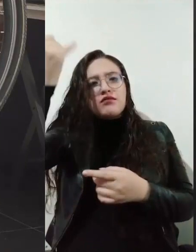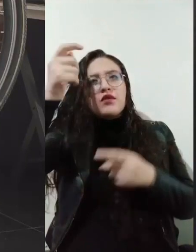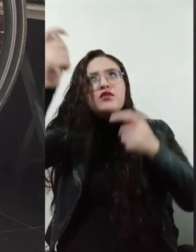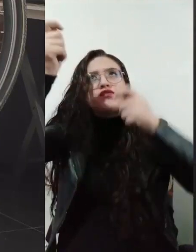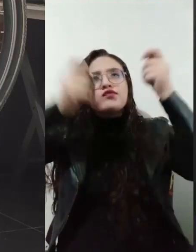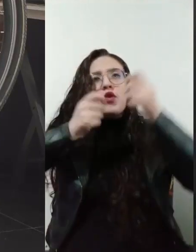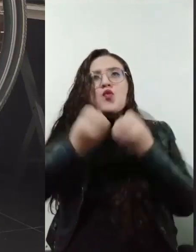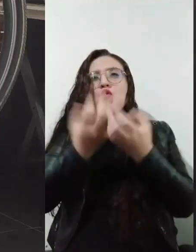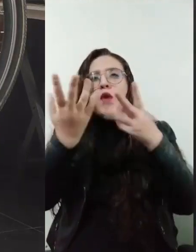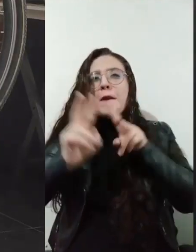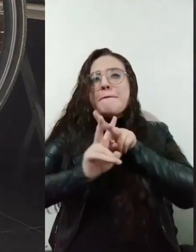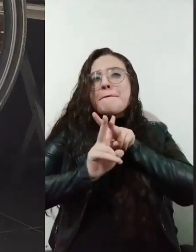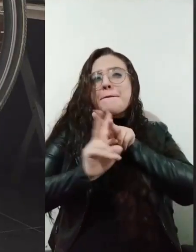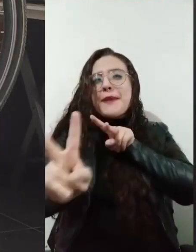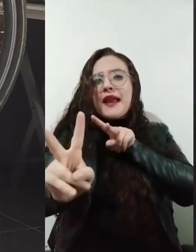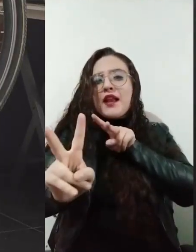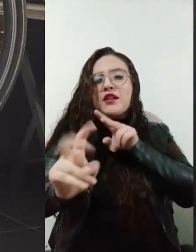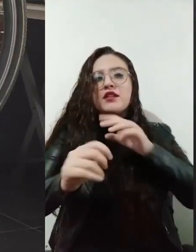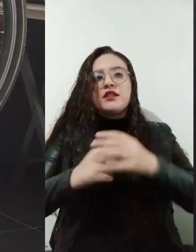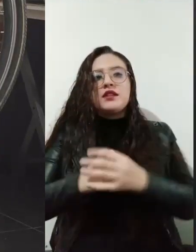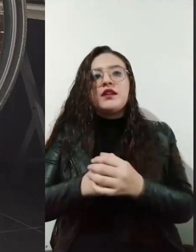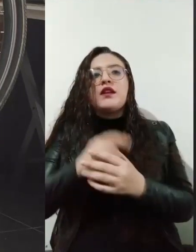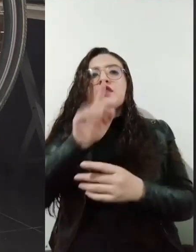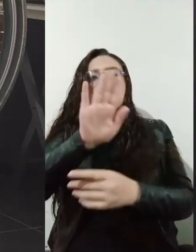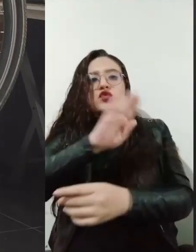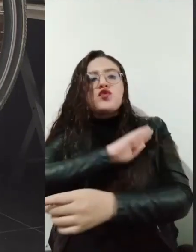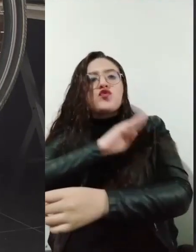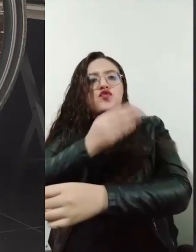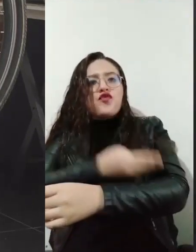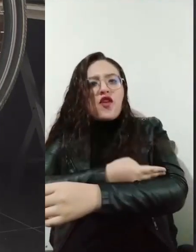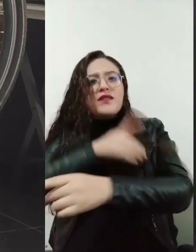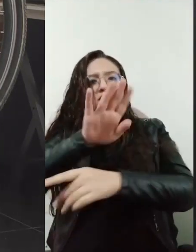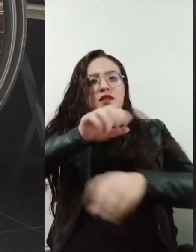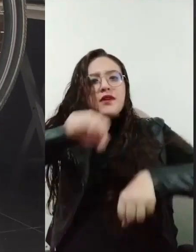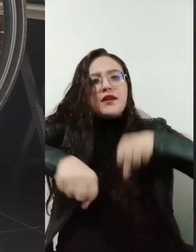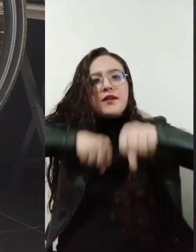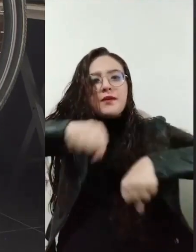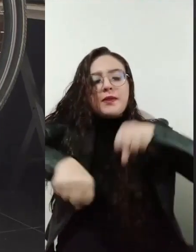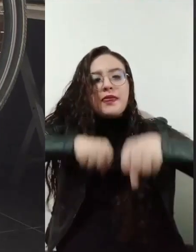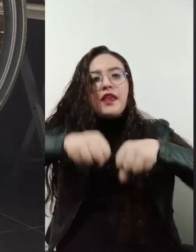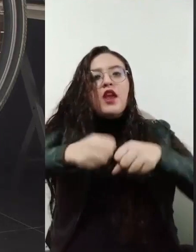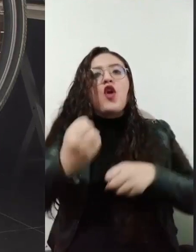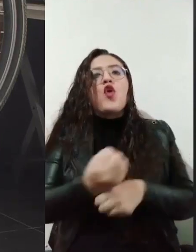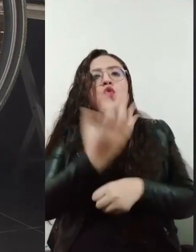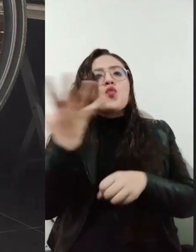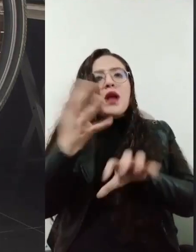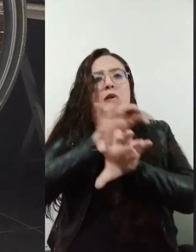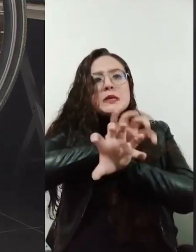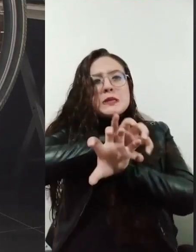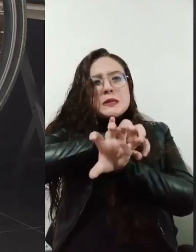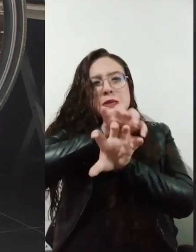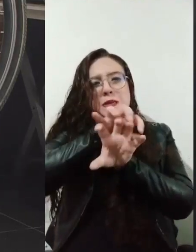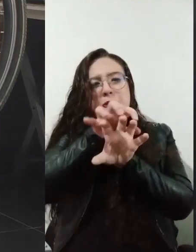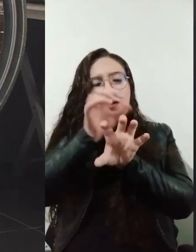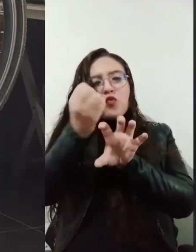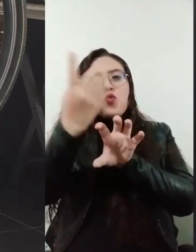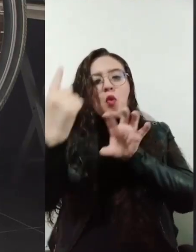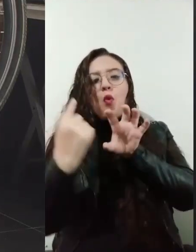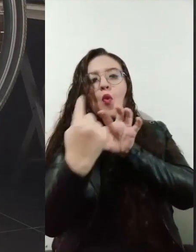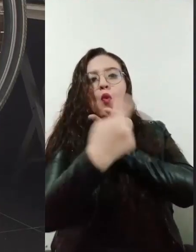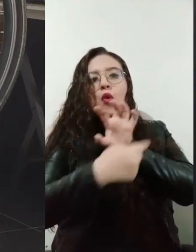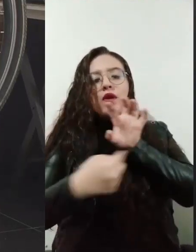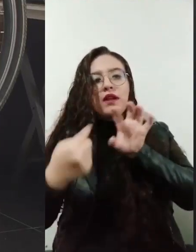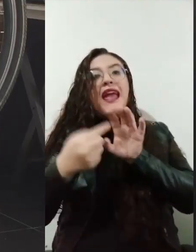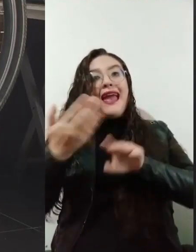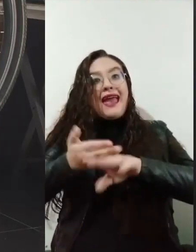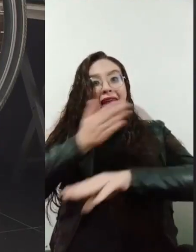es que logremos calcular las relaciones de velocidad y fuerza en la bicicleta con el número